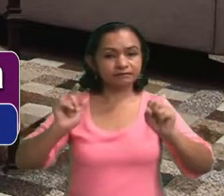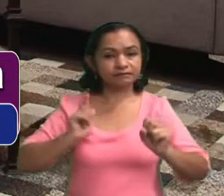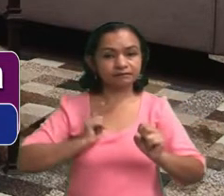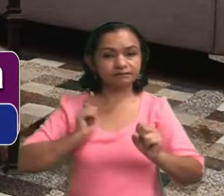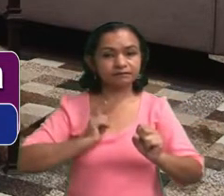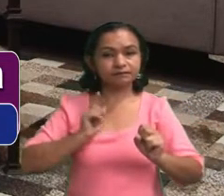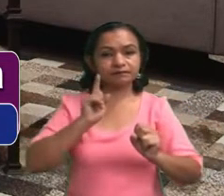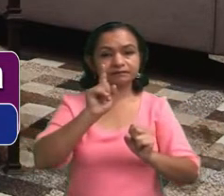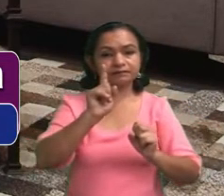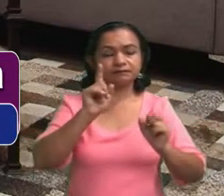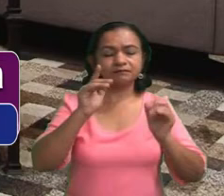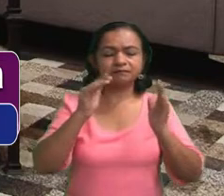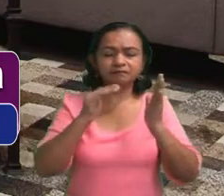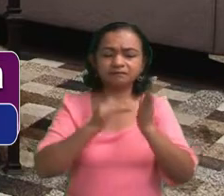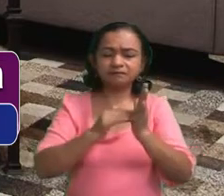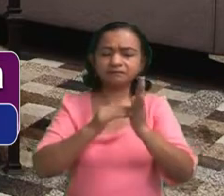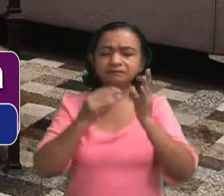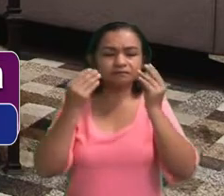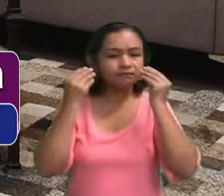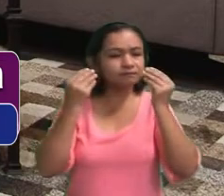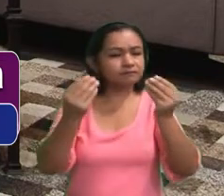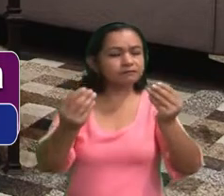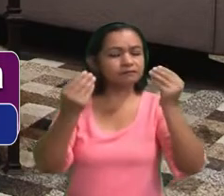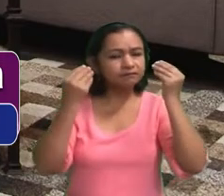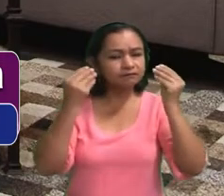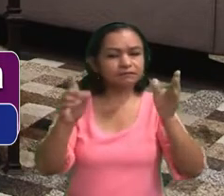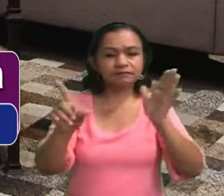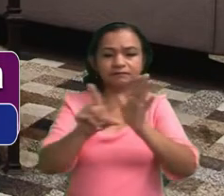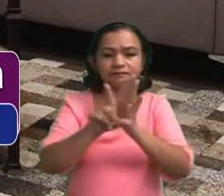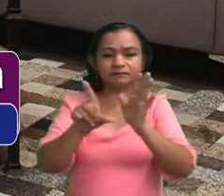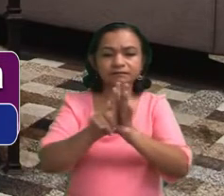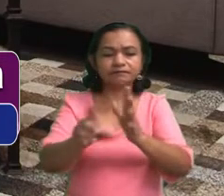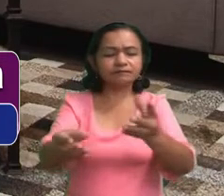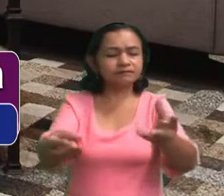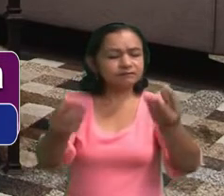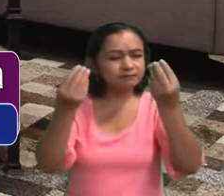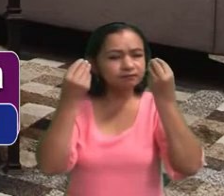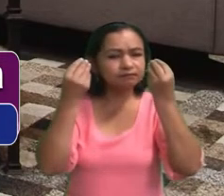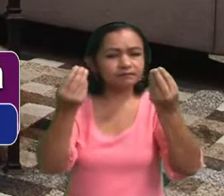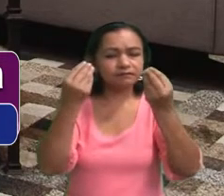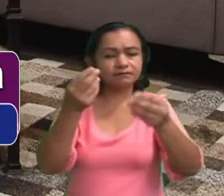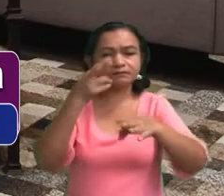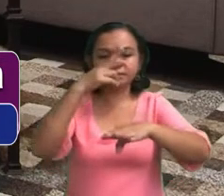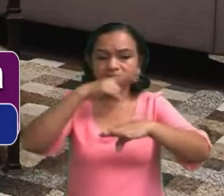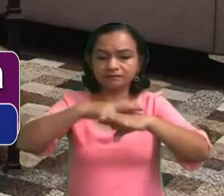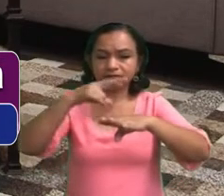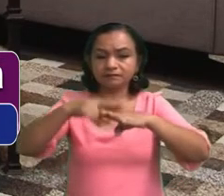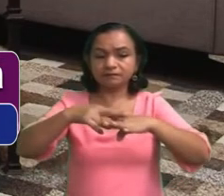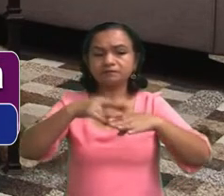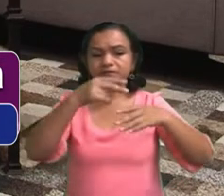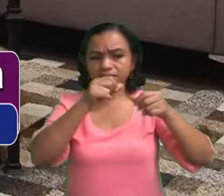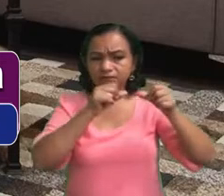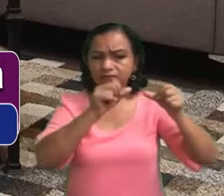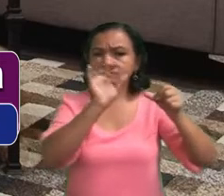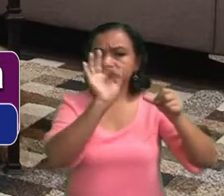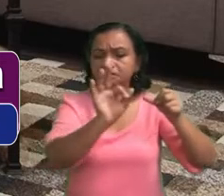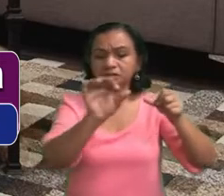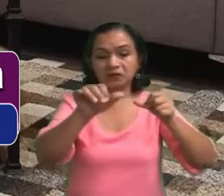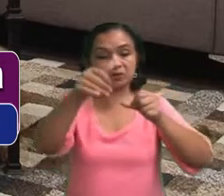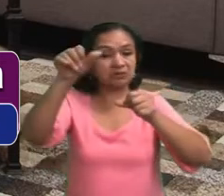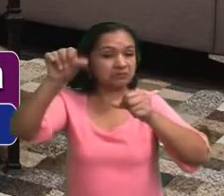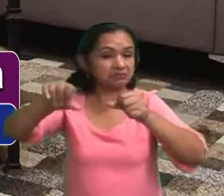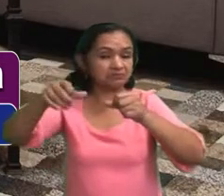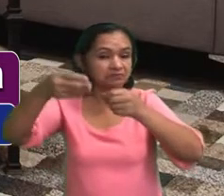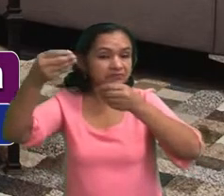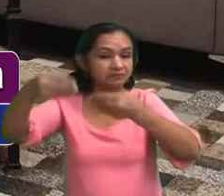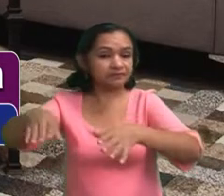hablando de miles de leyes, de miles de normas, unas que están vigentes, otras que ya no están vigentes,